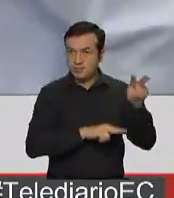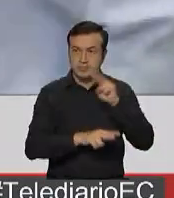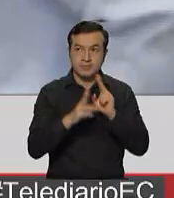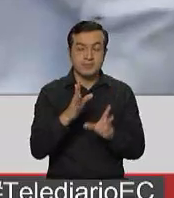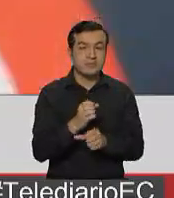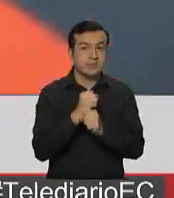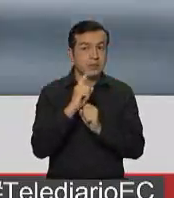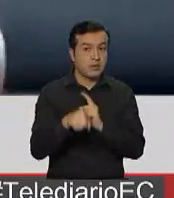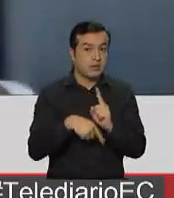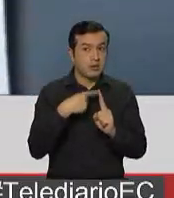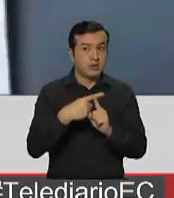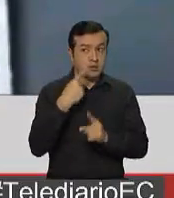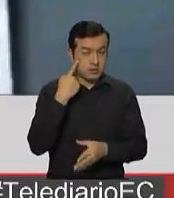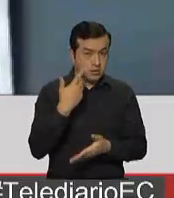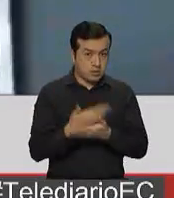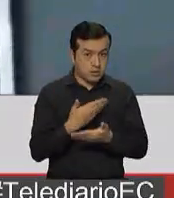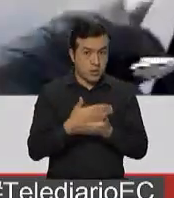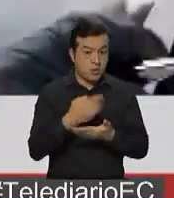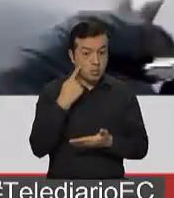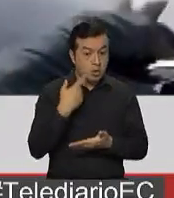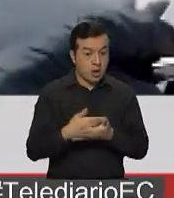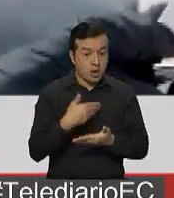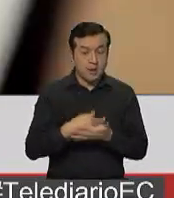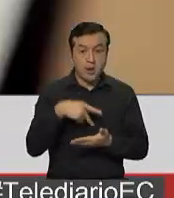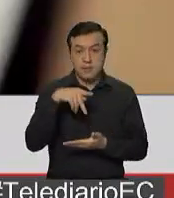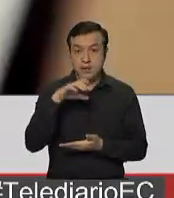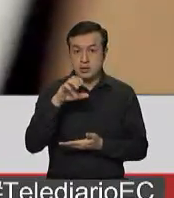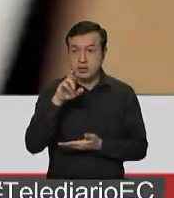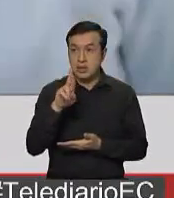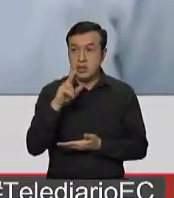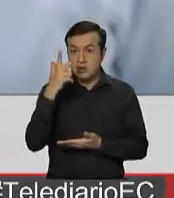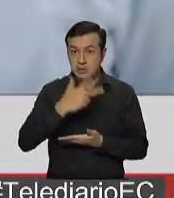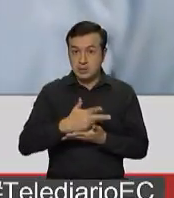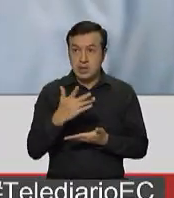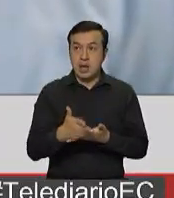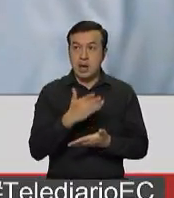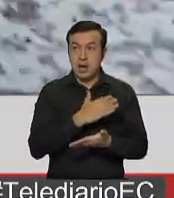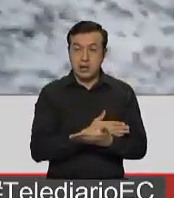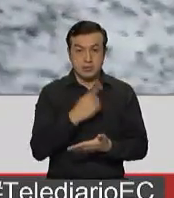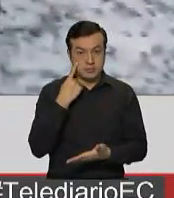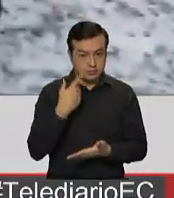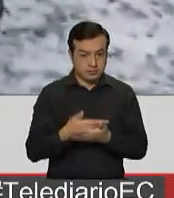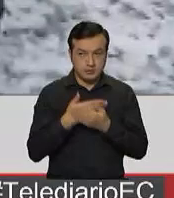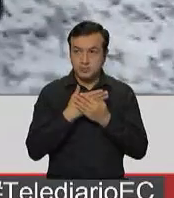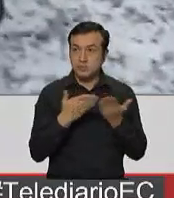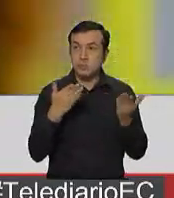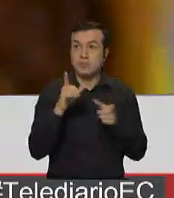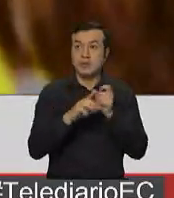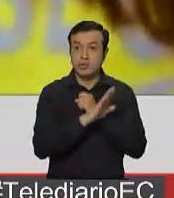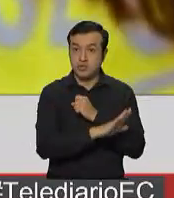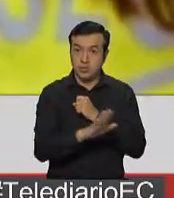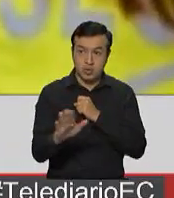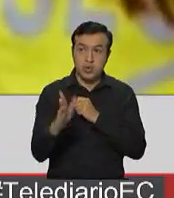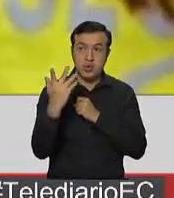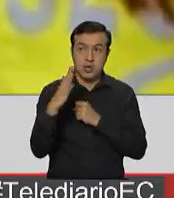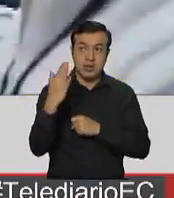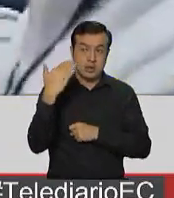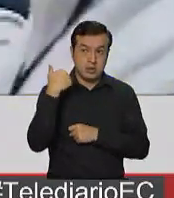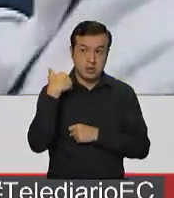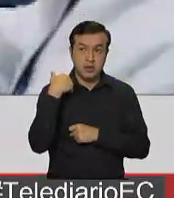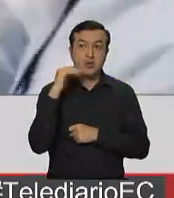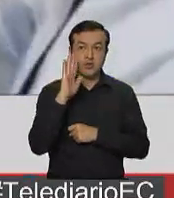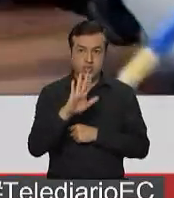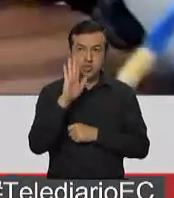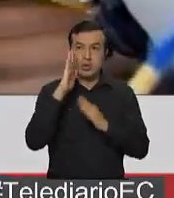que incluyen la presentación de una prueba PCR realizada al menos 3 días antes del viaje. Quienes cuenten con este análisis podrán ir a